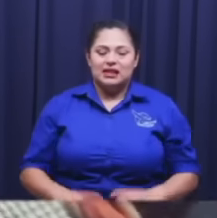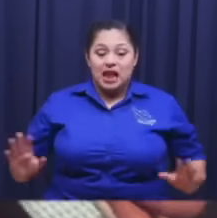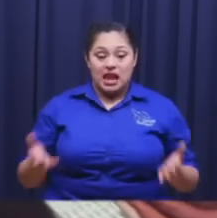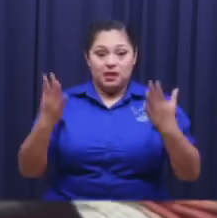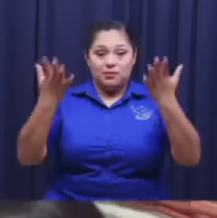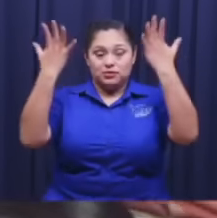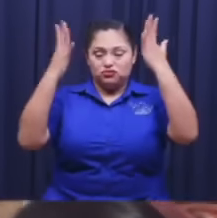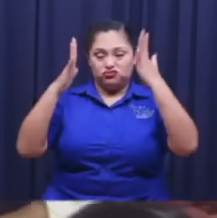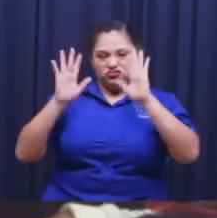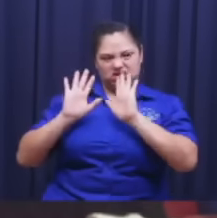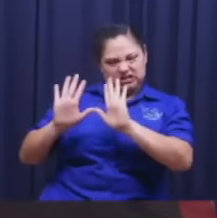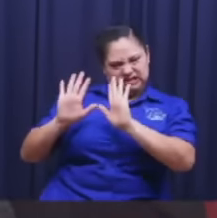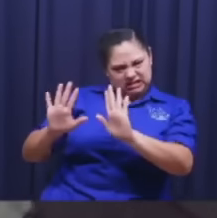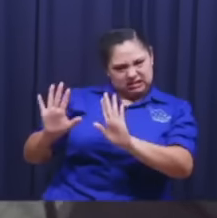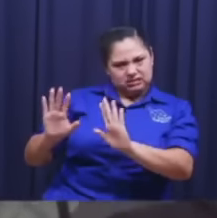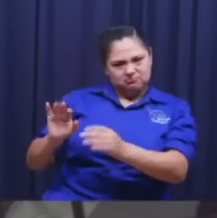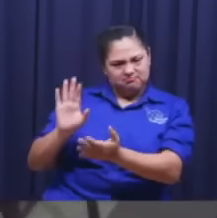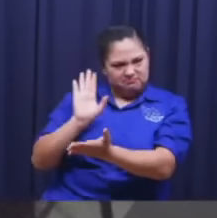resiste.